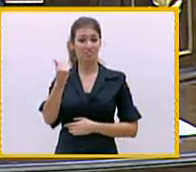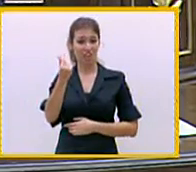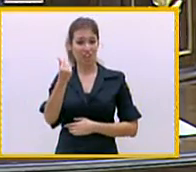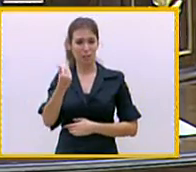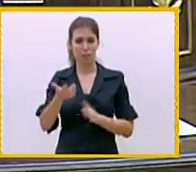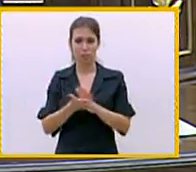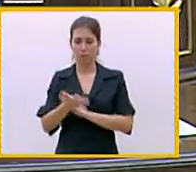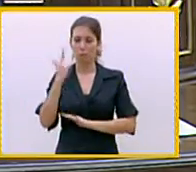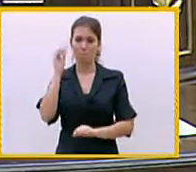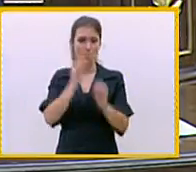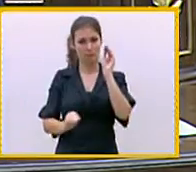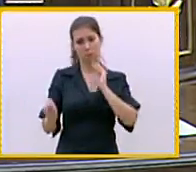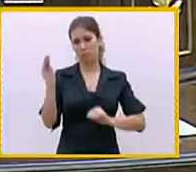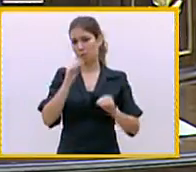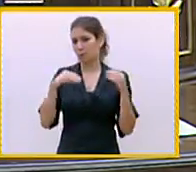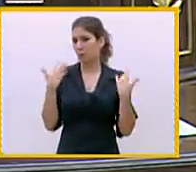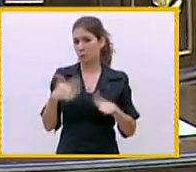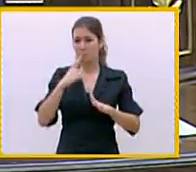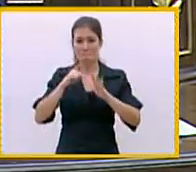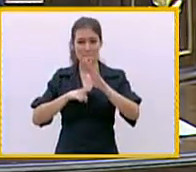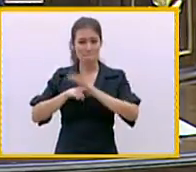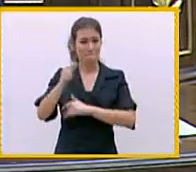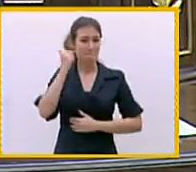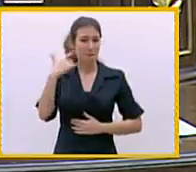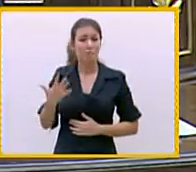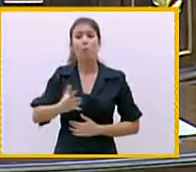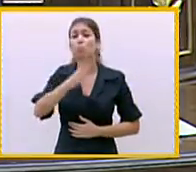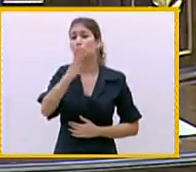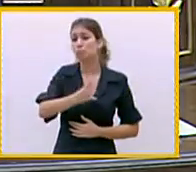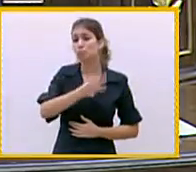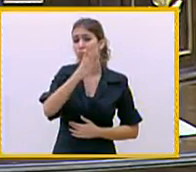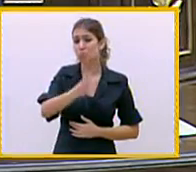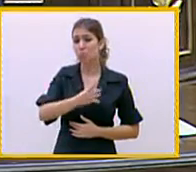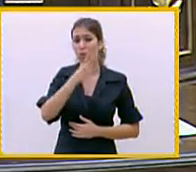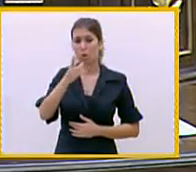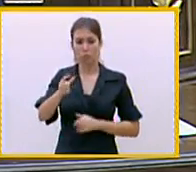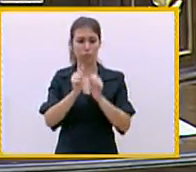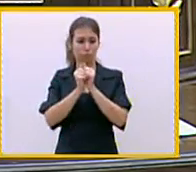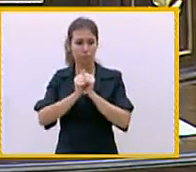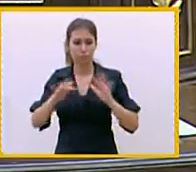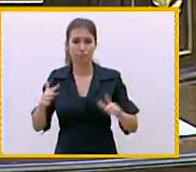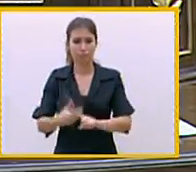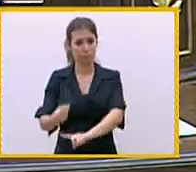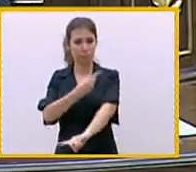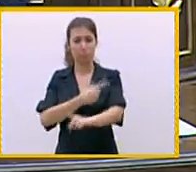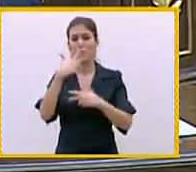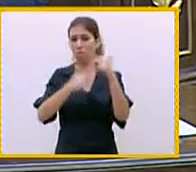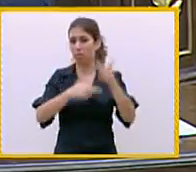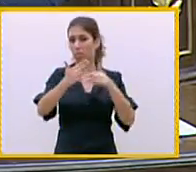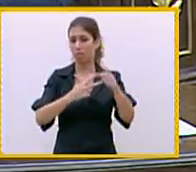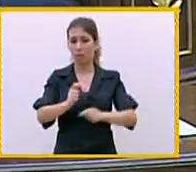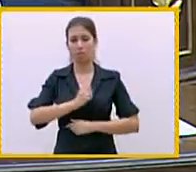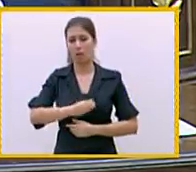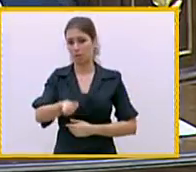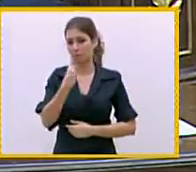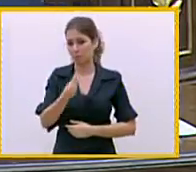sobredimensionado, que había crecido al calor de la expansión excesiva del sector inmobiliario. Es verdad que en